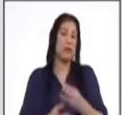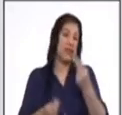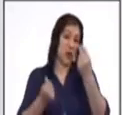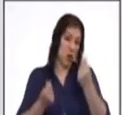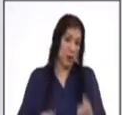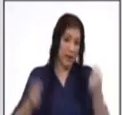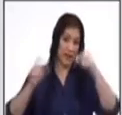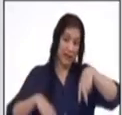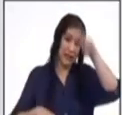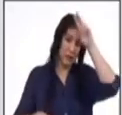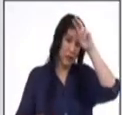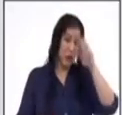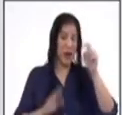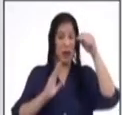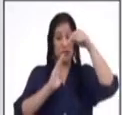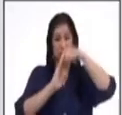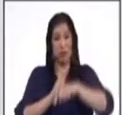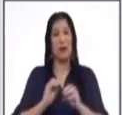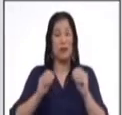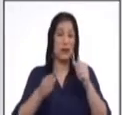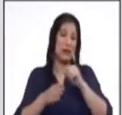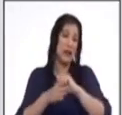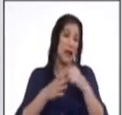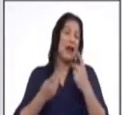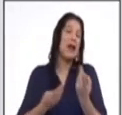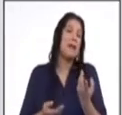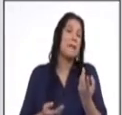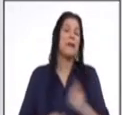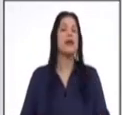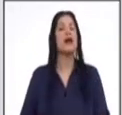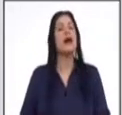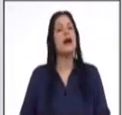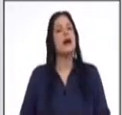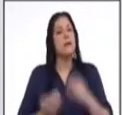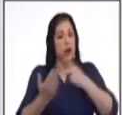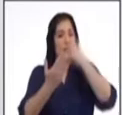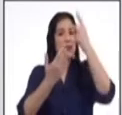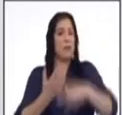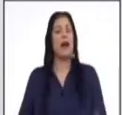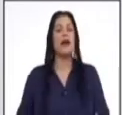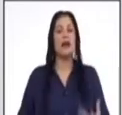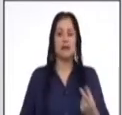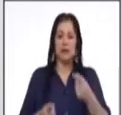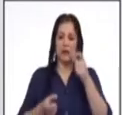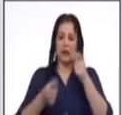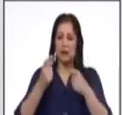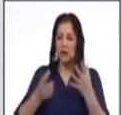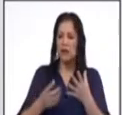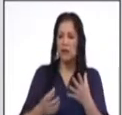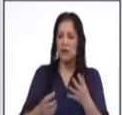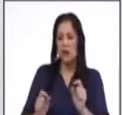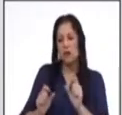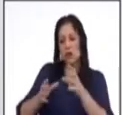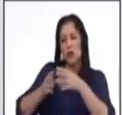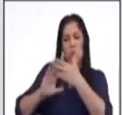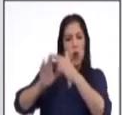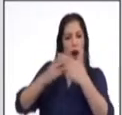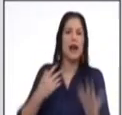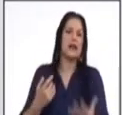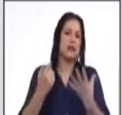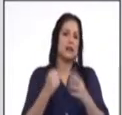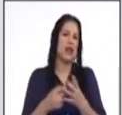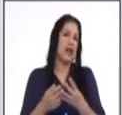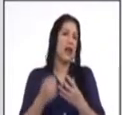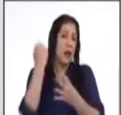económica agudizada por la aplicación del citado plan, el consumo de carne de los estratos medio y bajo